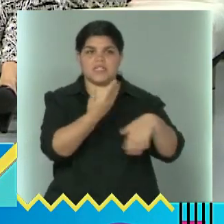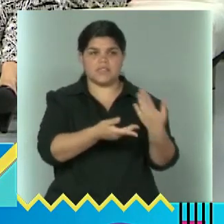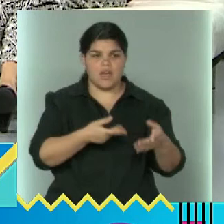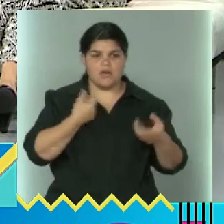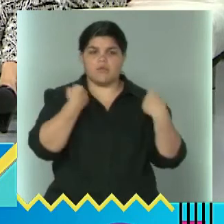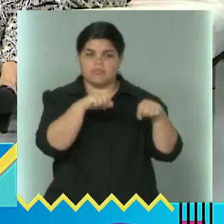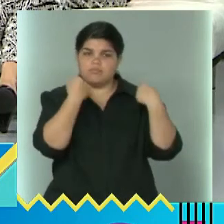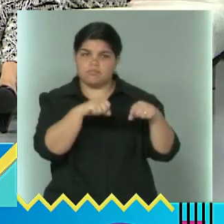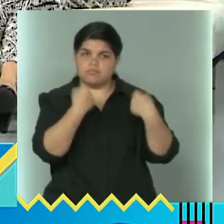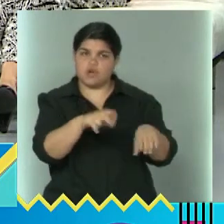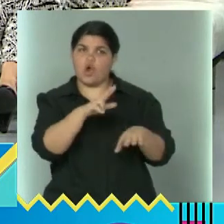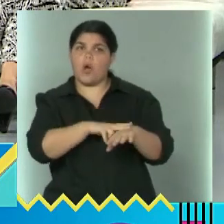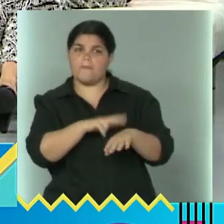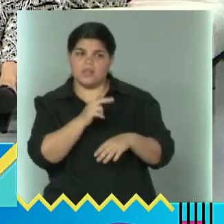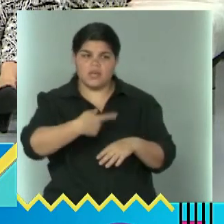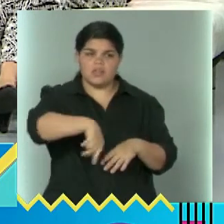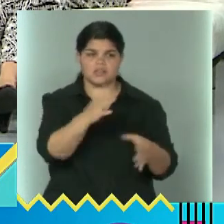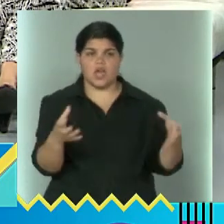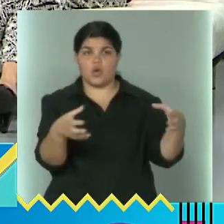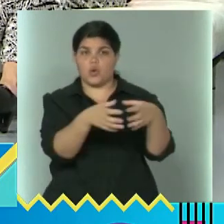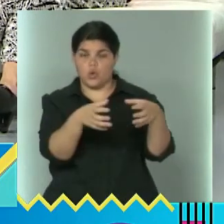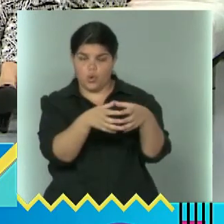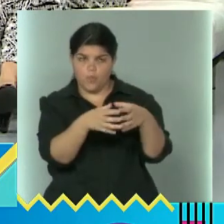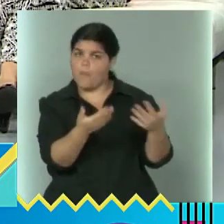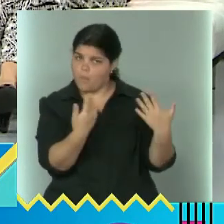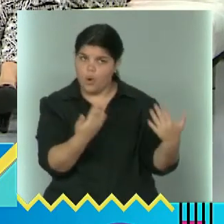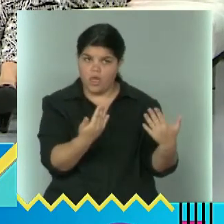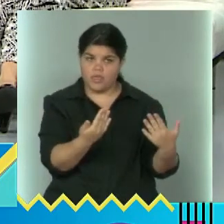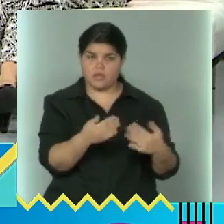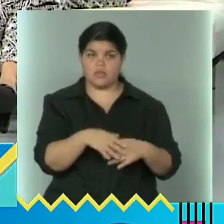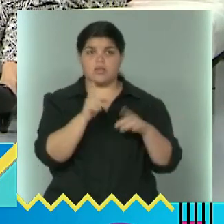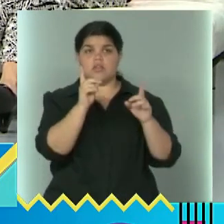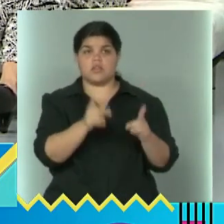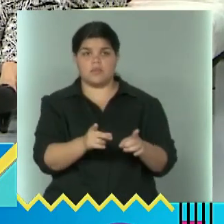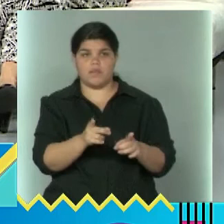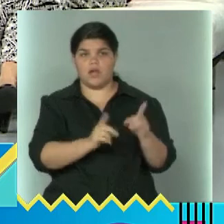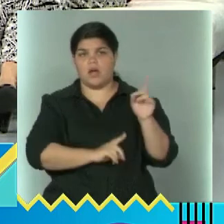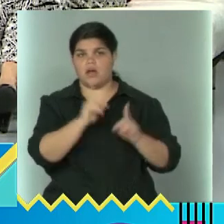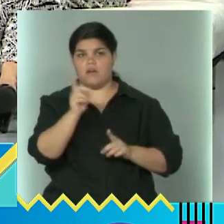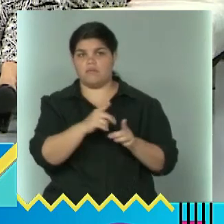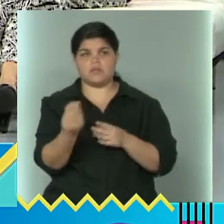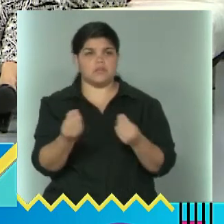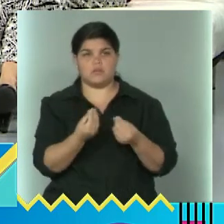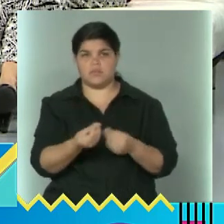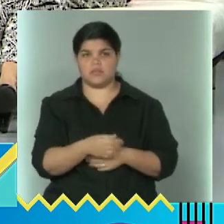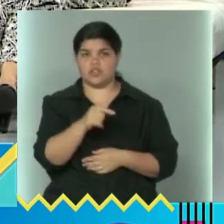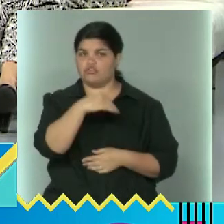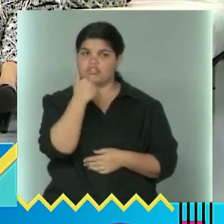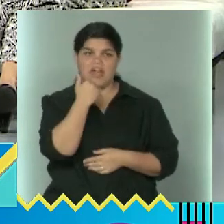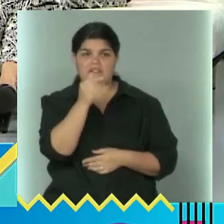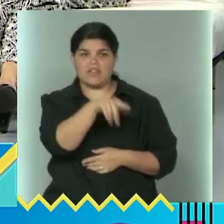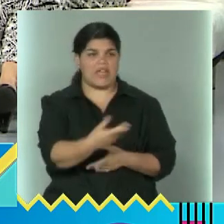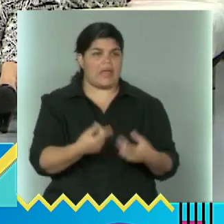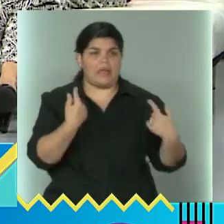competencias. Claro, competencias grupales, porque lo que suele pasar es que no se sabe bien qué es lo que pasa. En